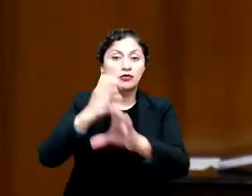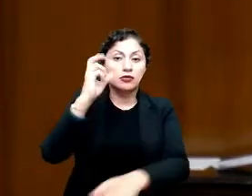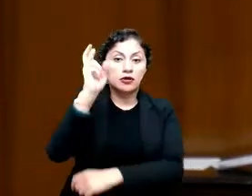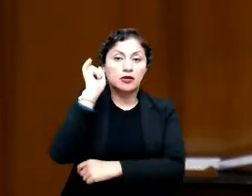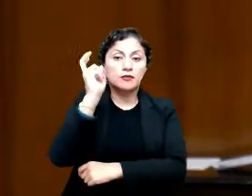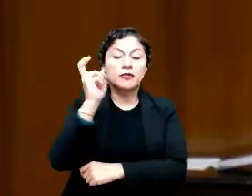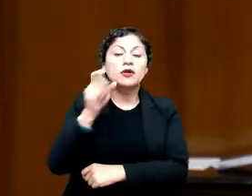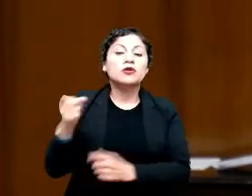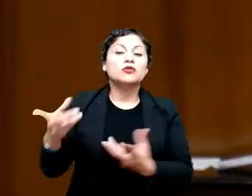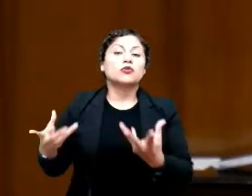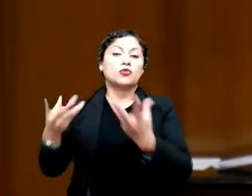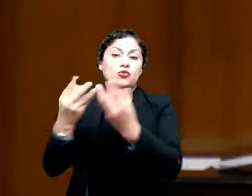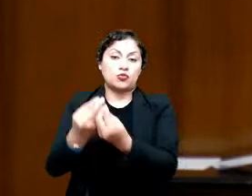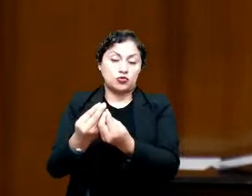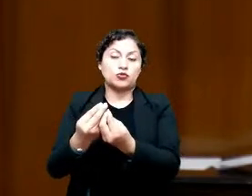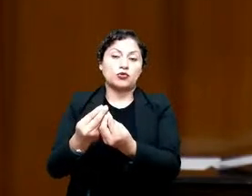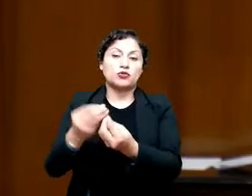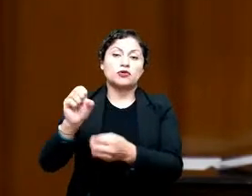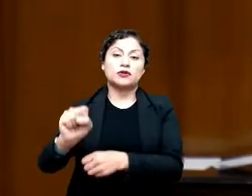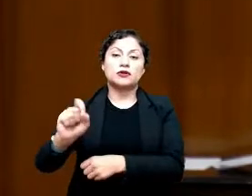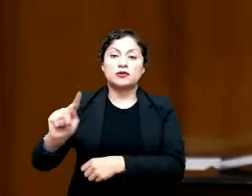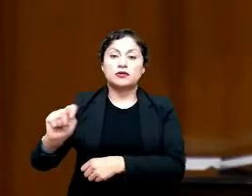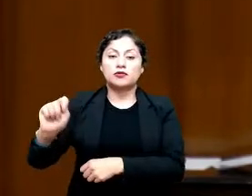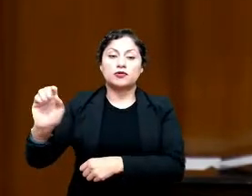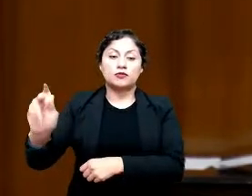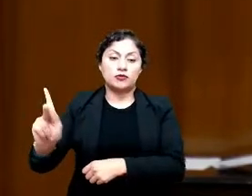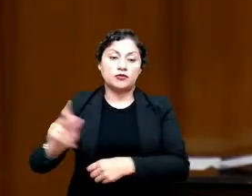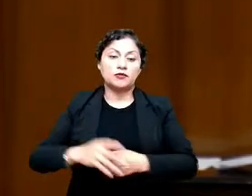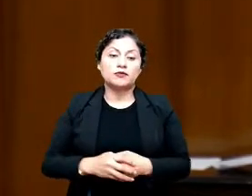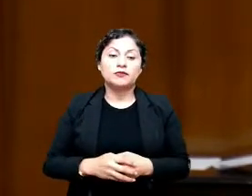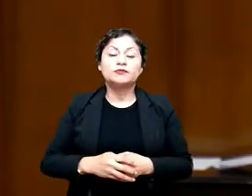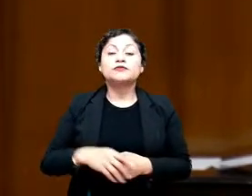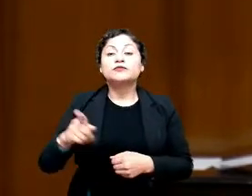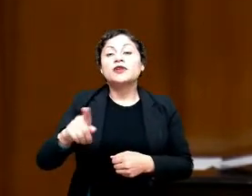coordinada con el transporte público. Se ha hecho inspección de